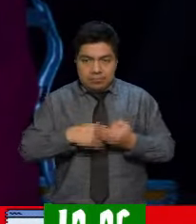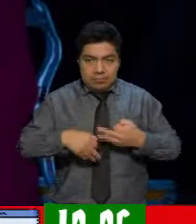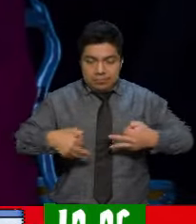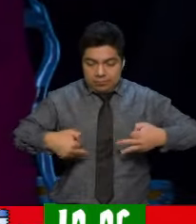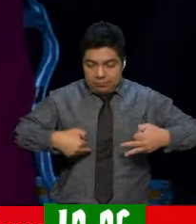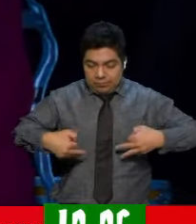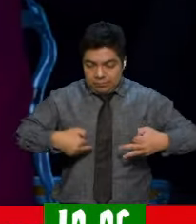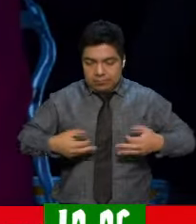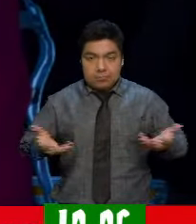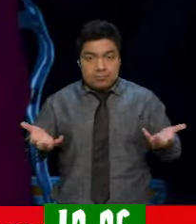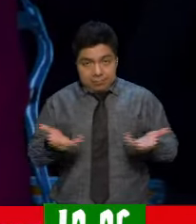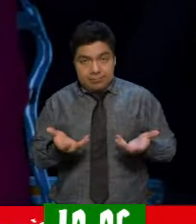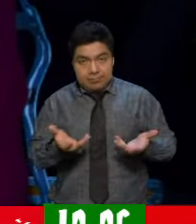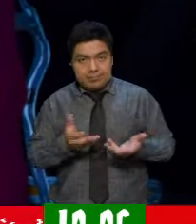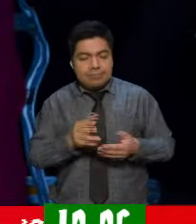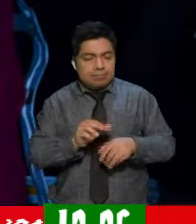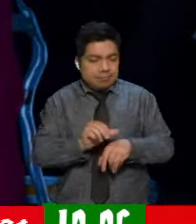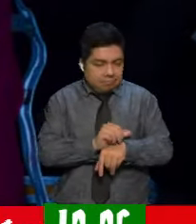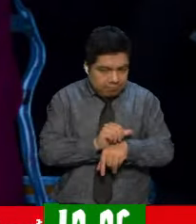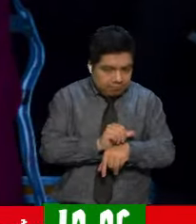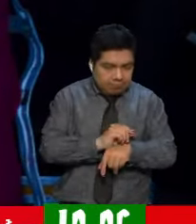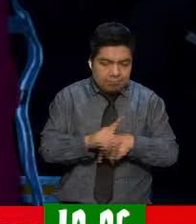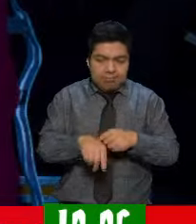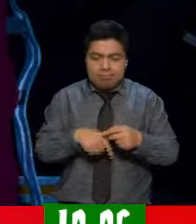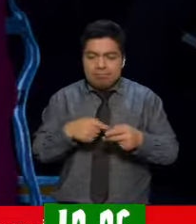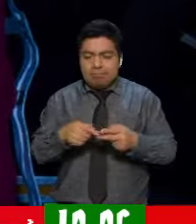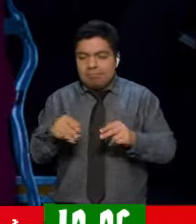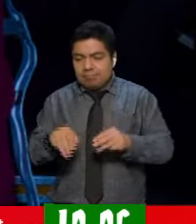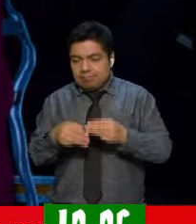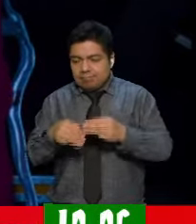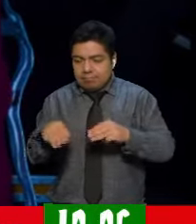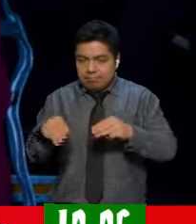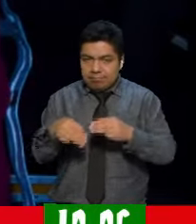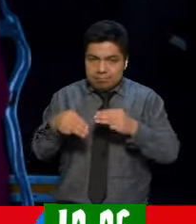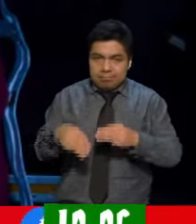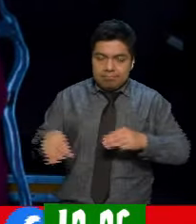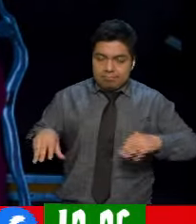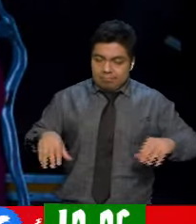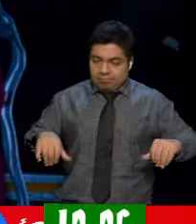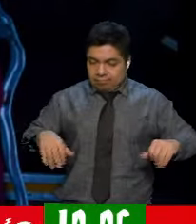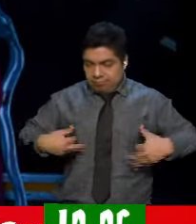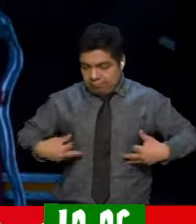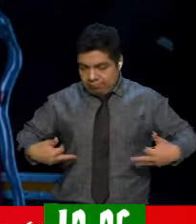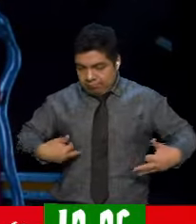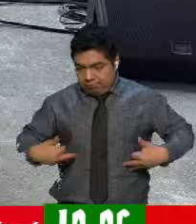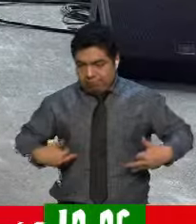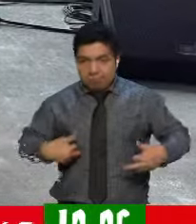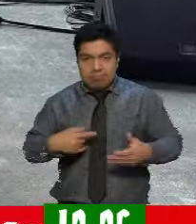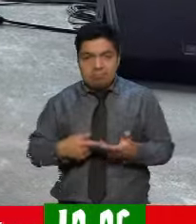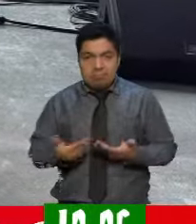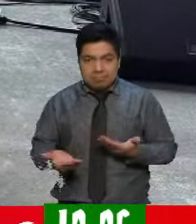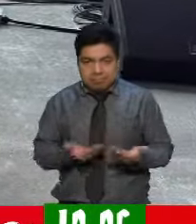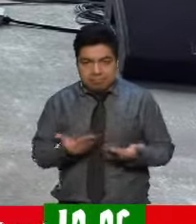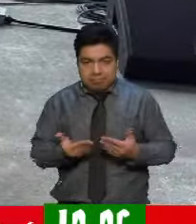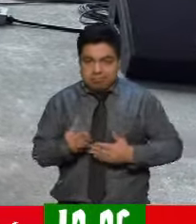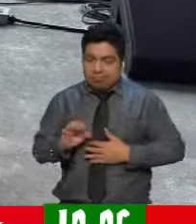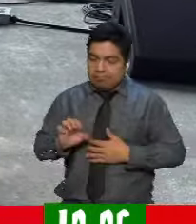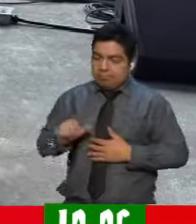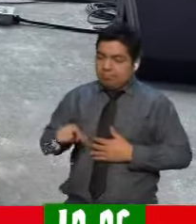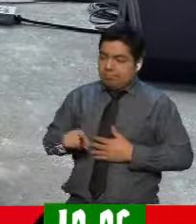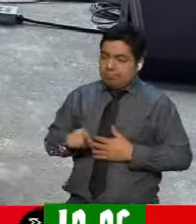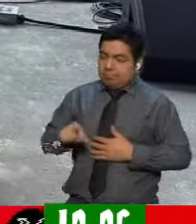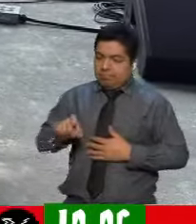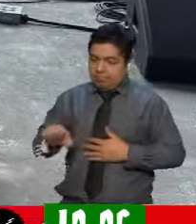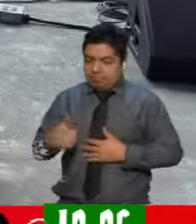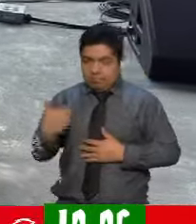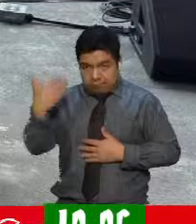y participamos actuando, haciendo música en escena, y pues bailando, ¿no? O sea, Enrique, el percusionista y